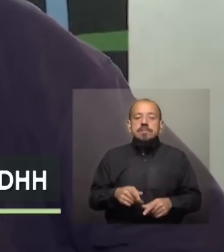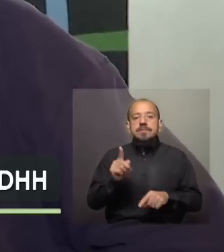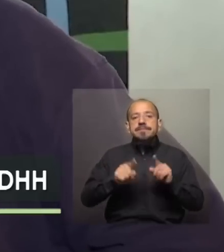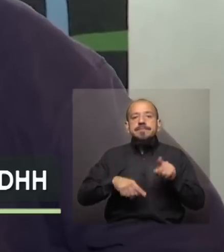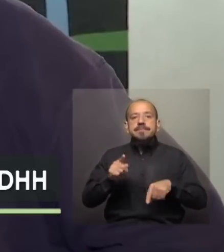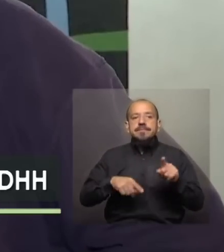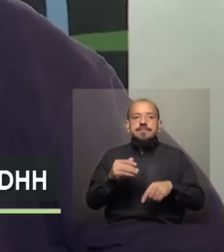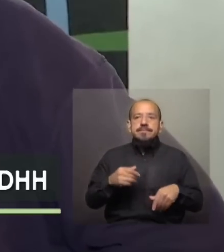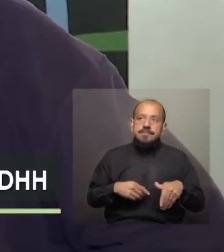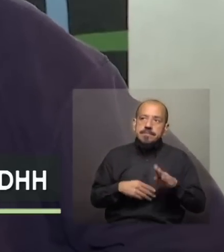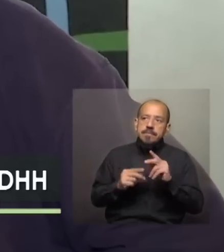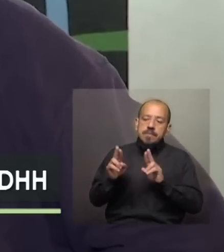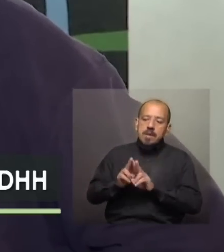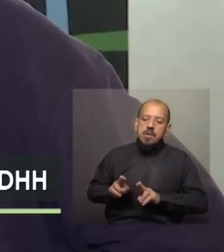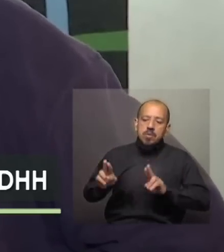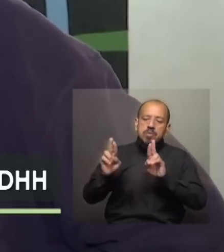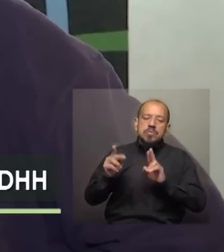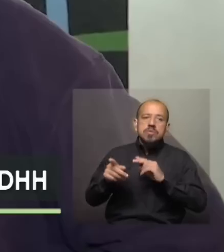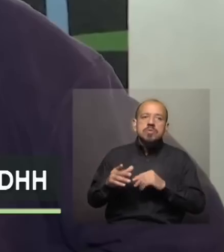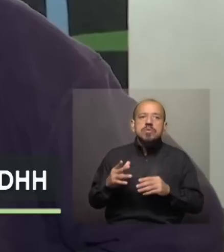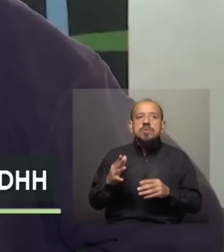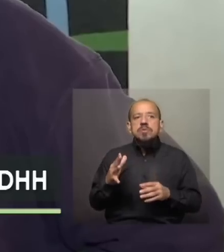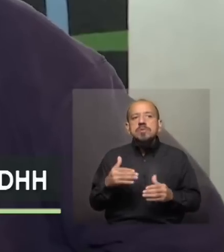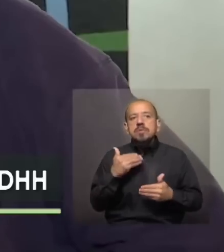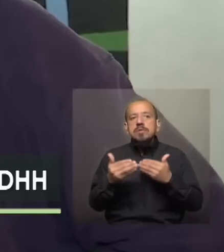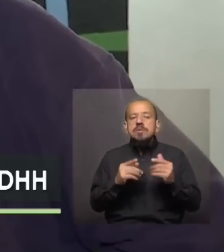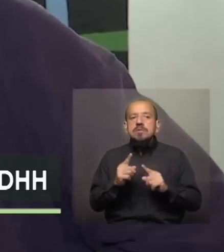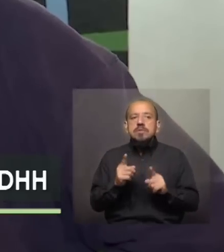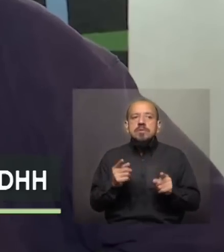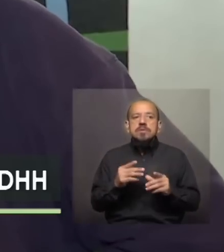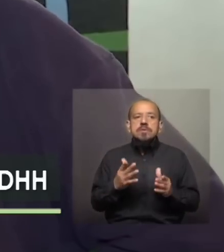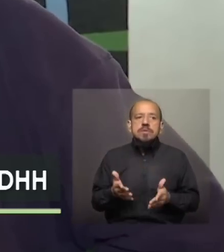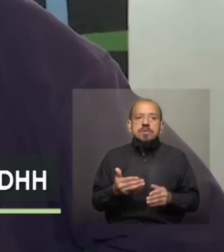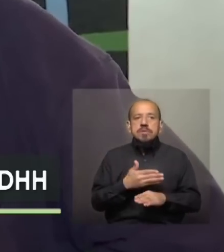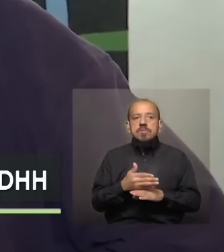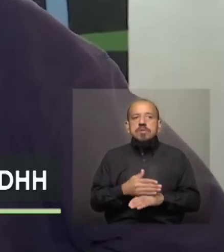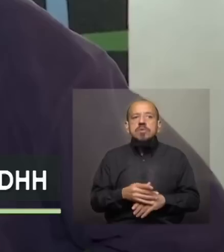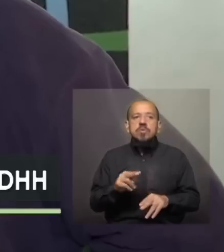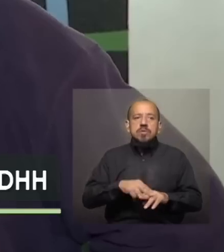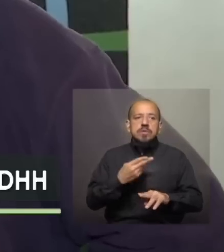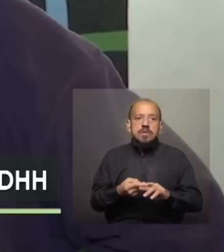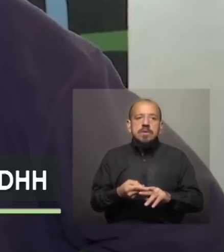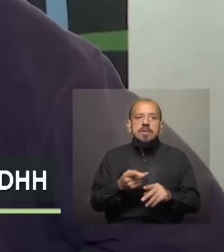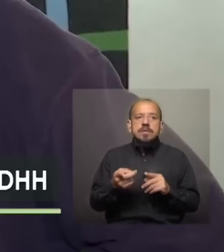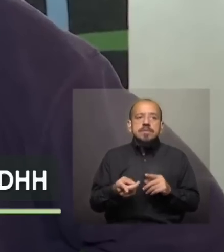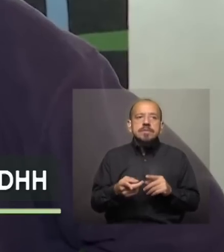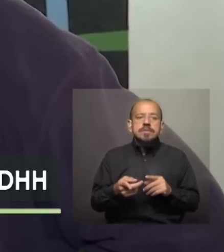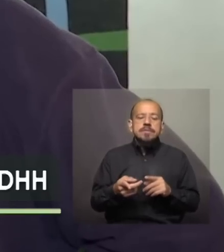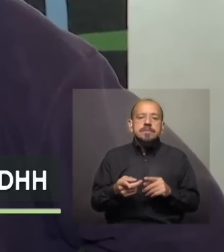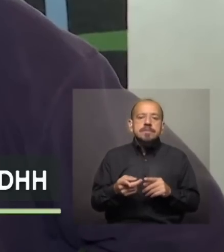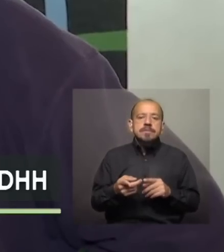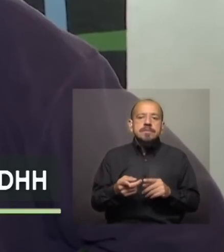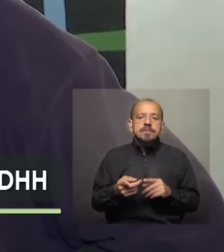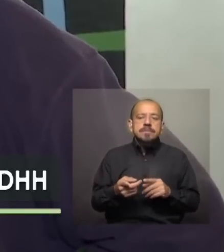va a Naciones Unidas consigue algo pero no avanza mucho y luego empezando de cero otra vez va ante